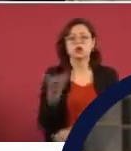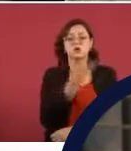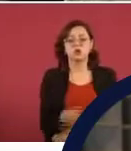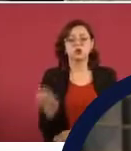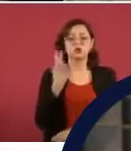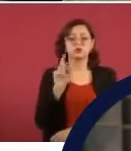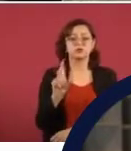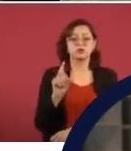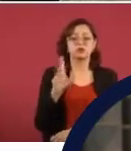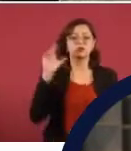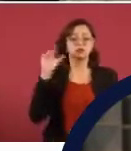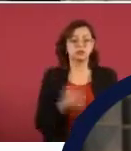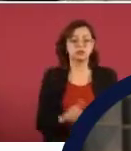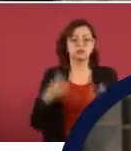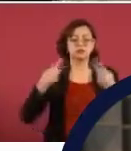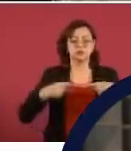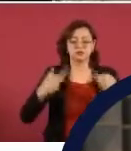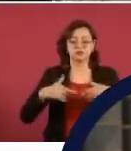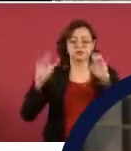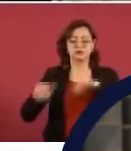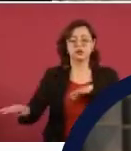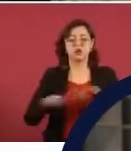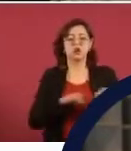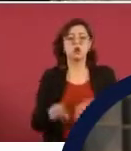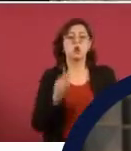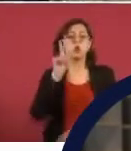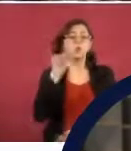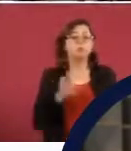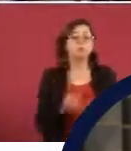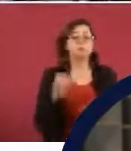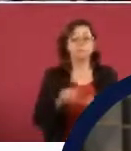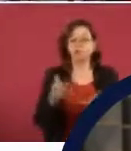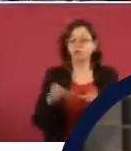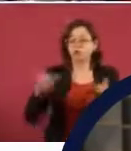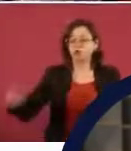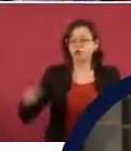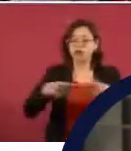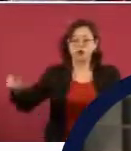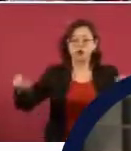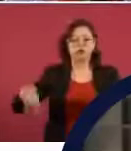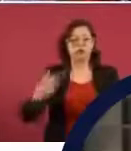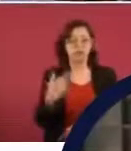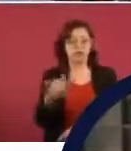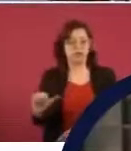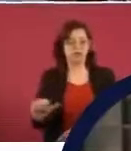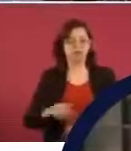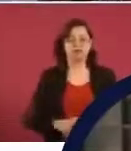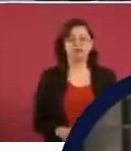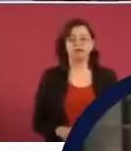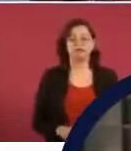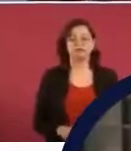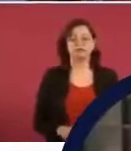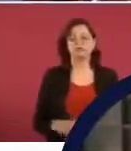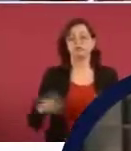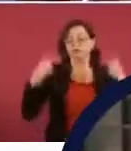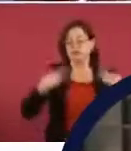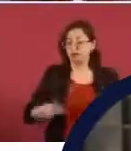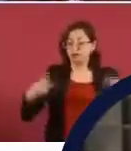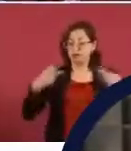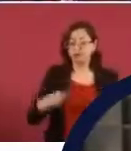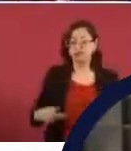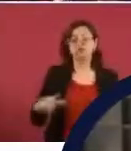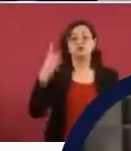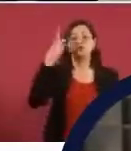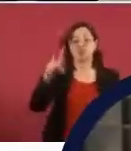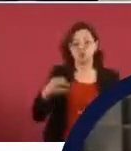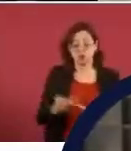hemos visto este año, que se ha incrementado la violencia. Yo digo que, desde luego, por ejemplo, en la materia económica del